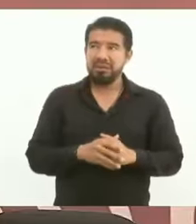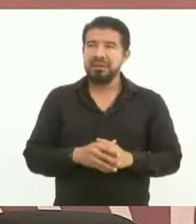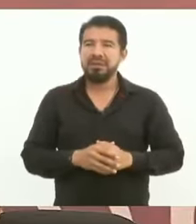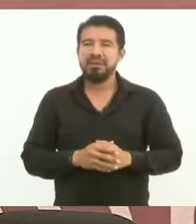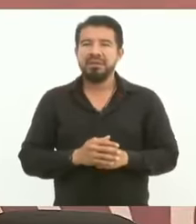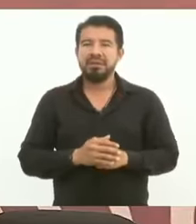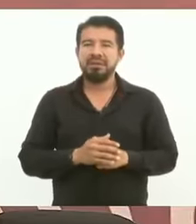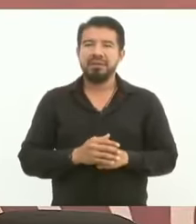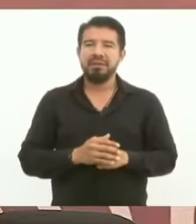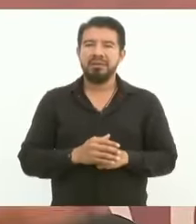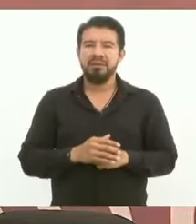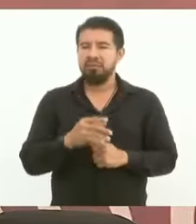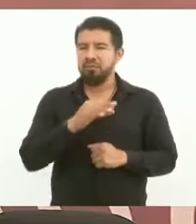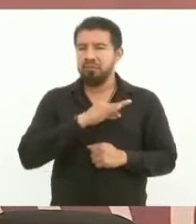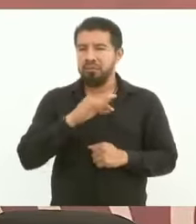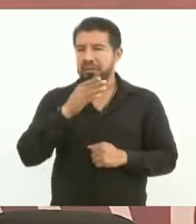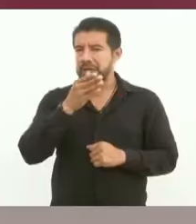que se vaya